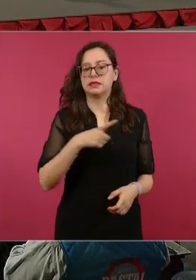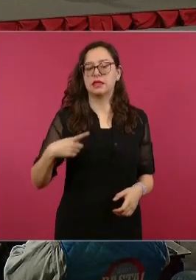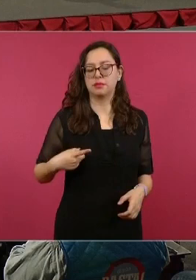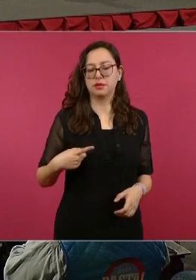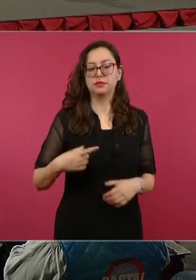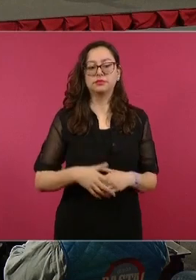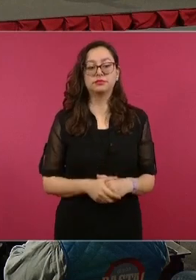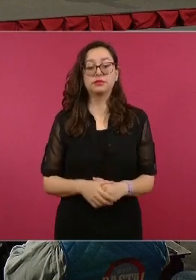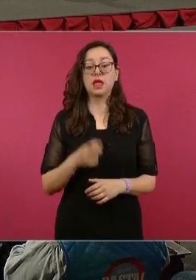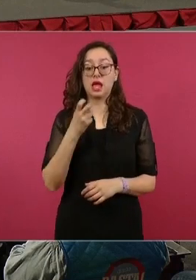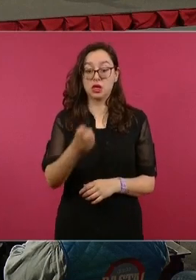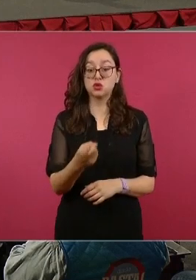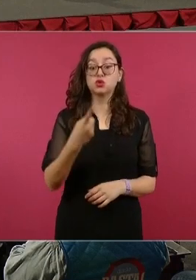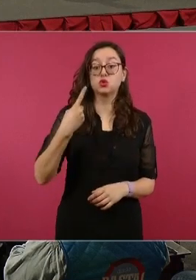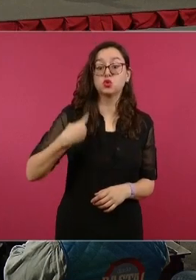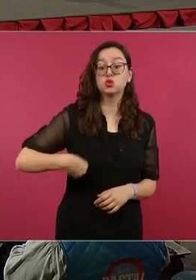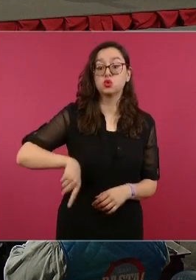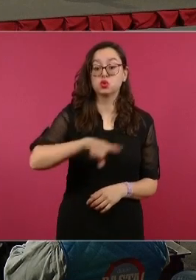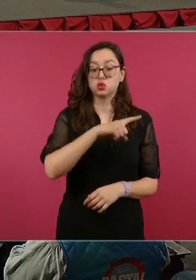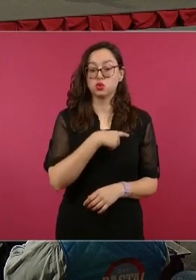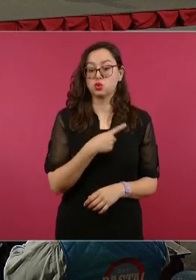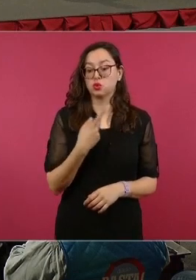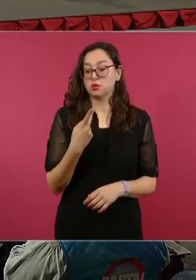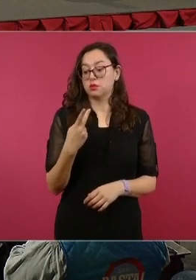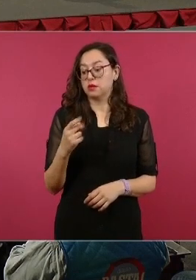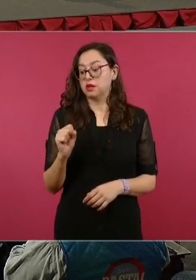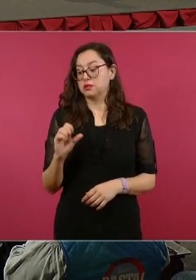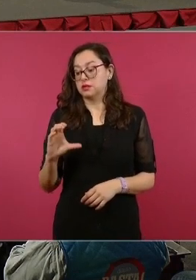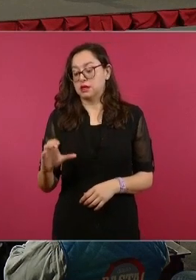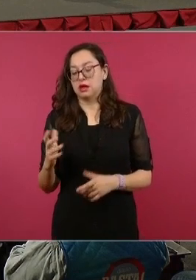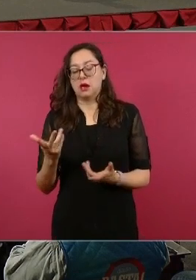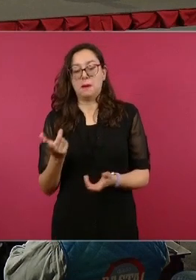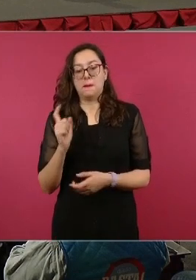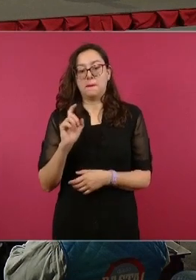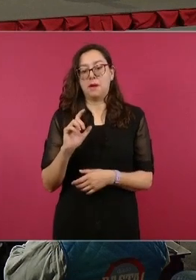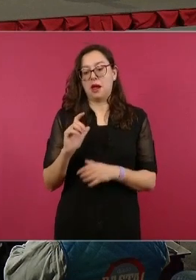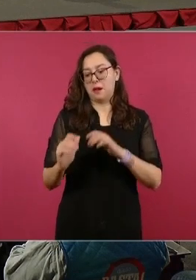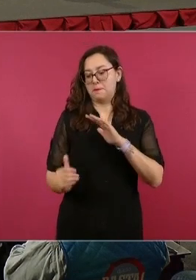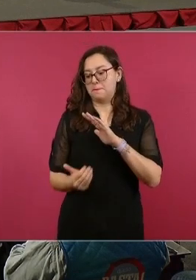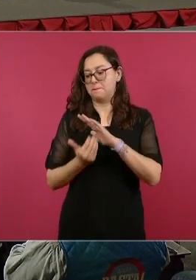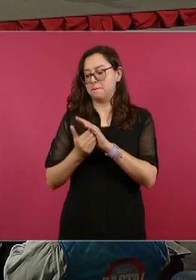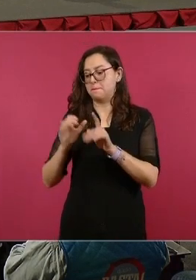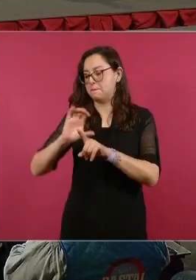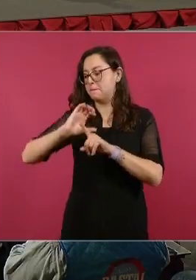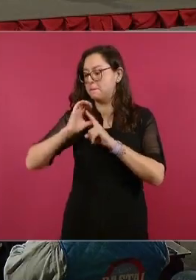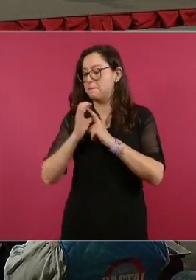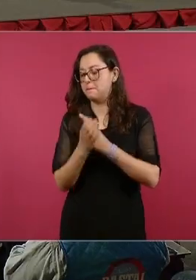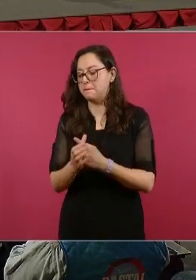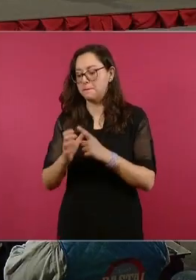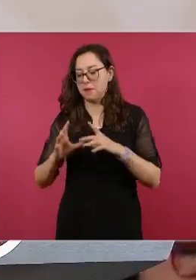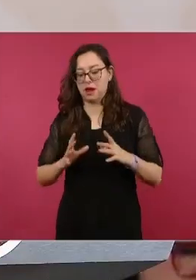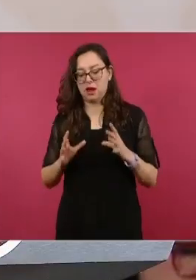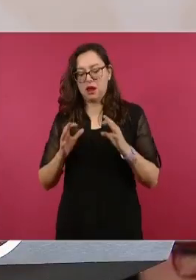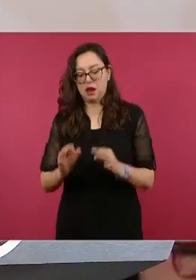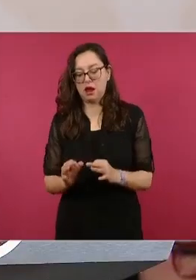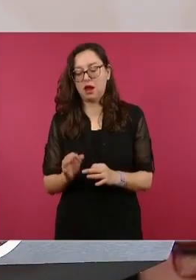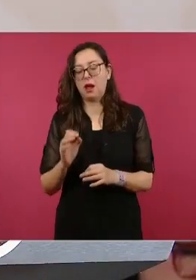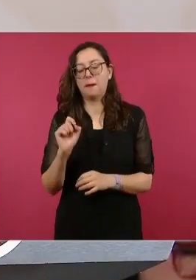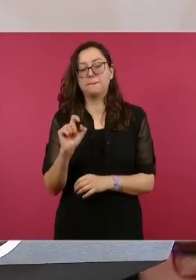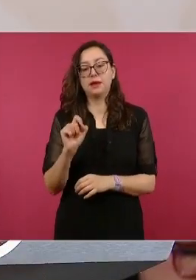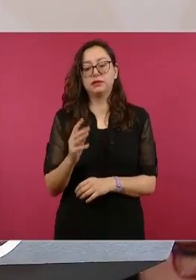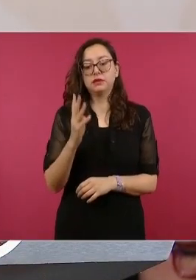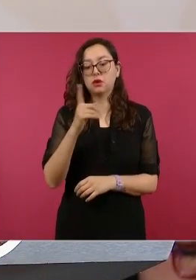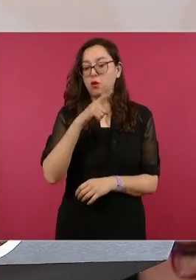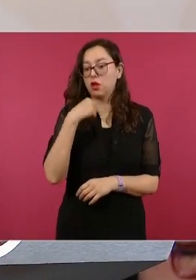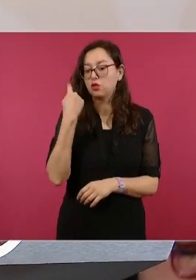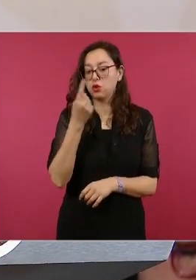Ciudadana también instalamos una mesa que opera 24 horas al día para vigilar y dar